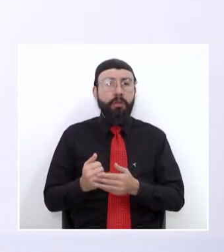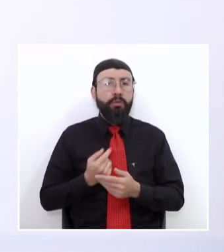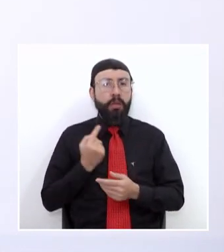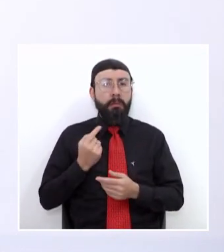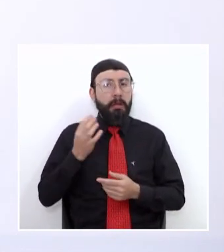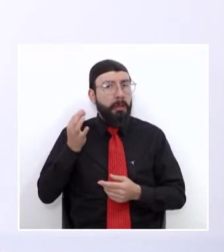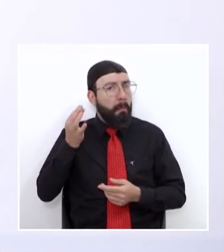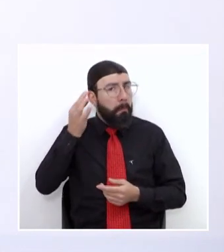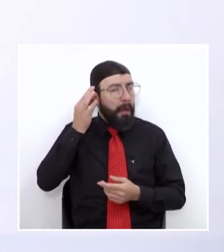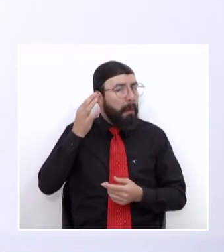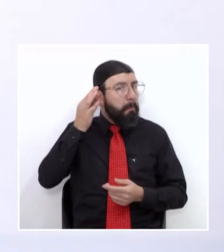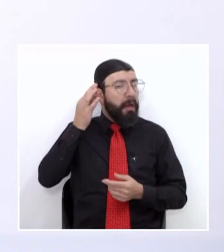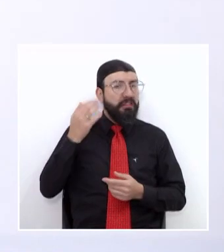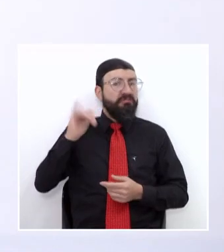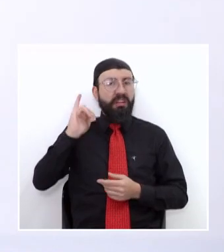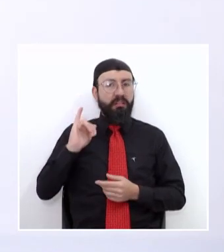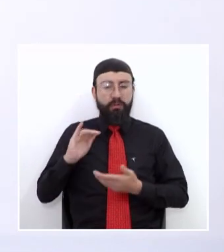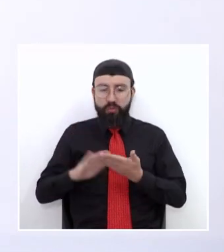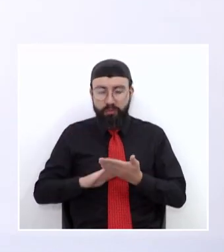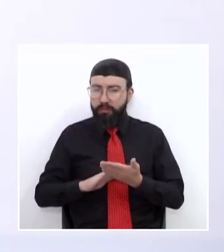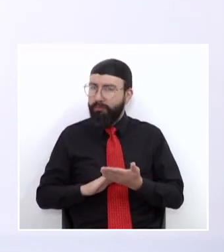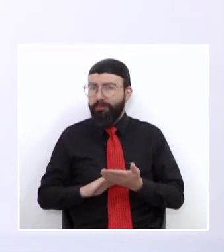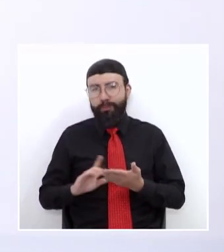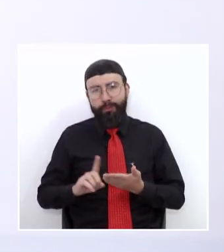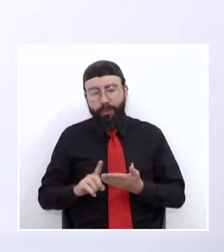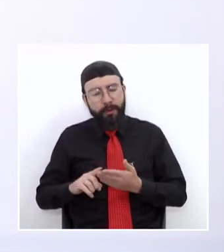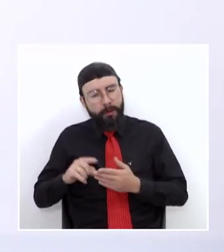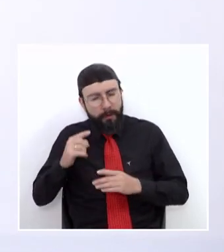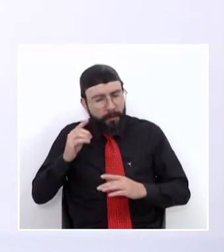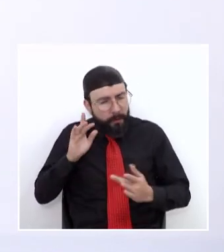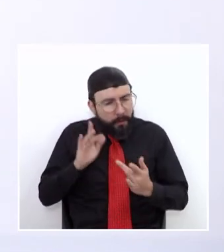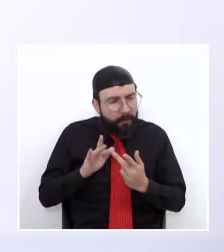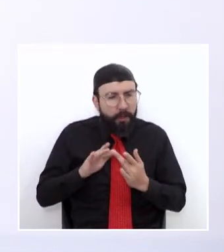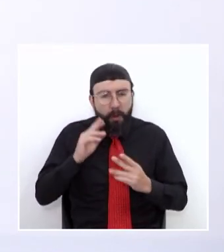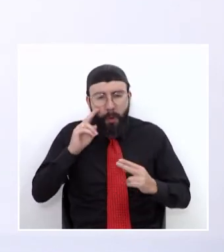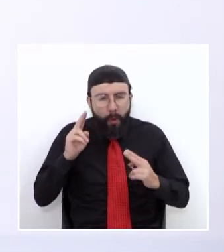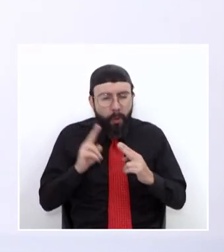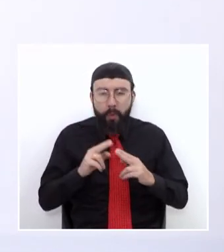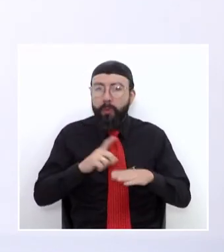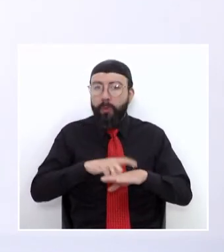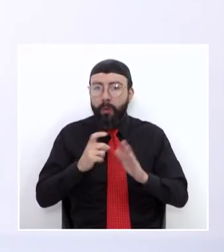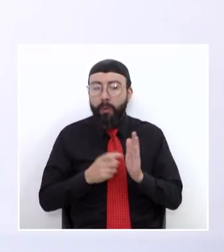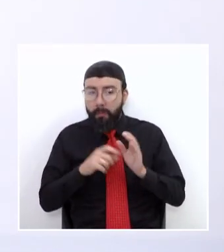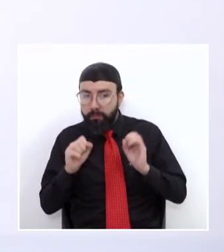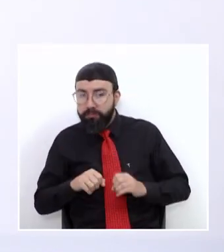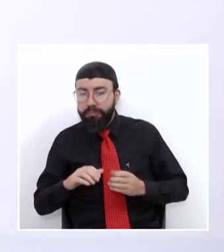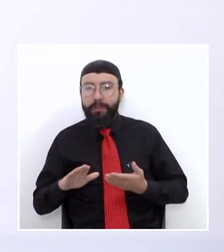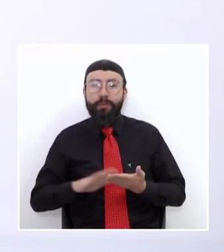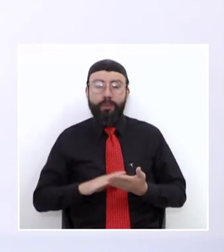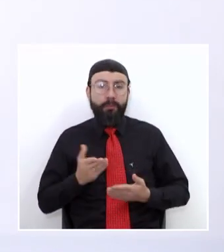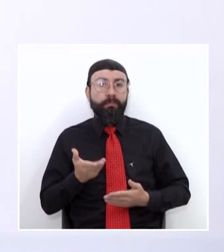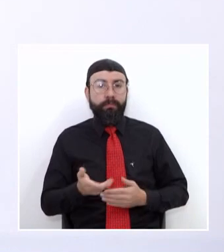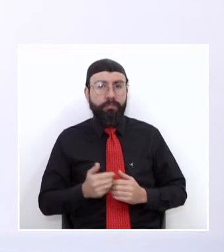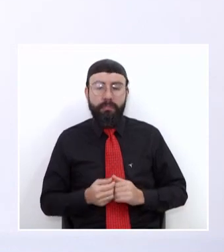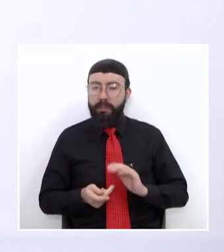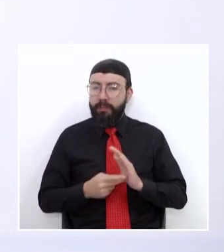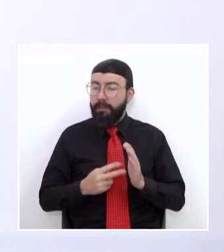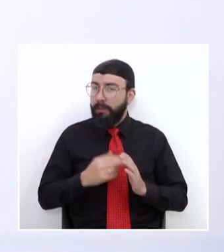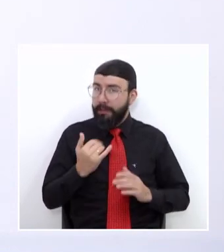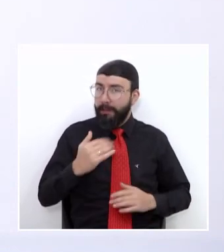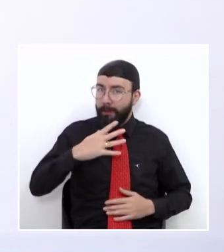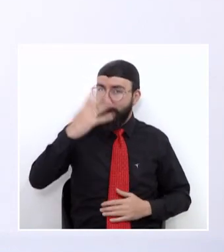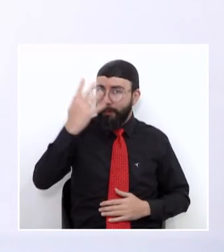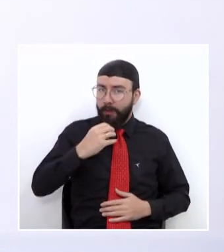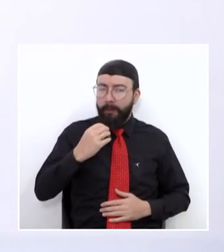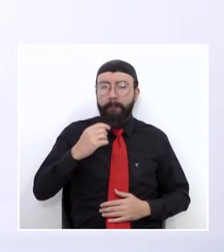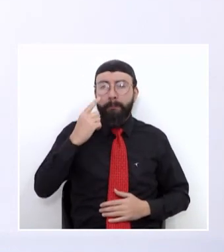por ponerlo, es tener toda la intencionalidad y todo el conocimiento para poderlo hacer. Entonces, eso es muy bonito. Y si vemos